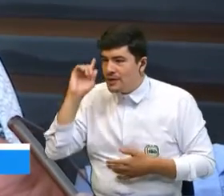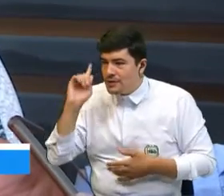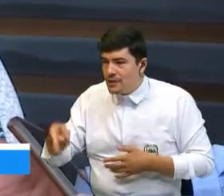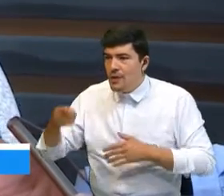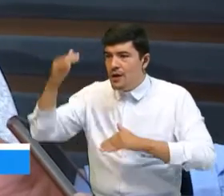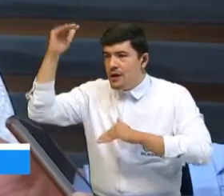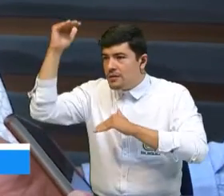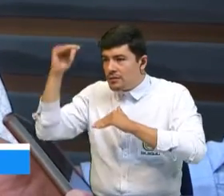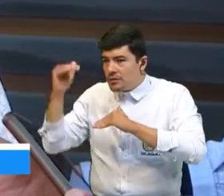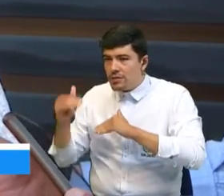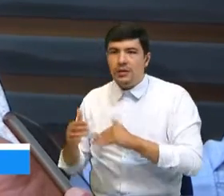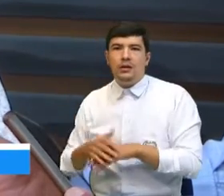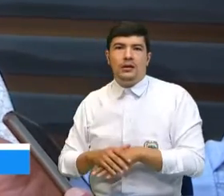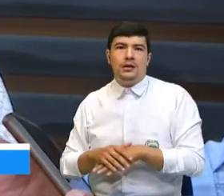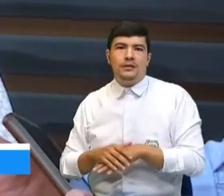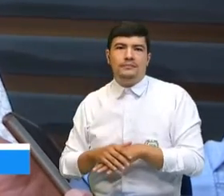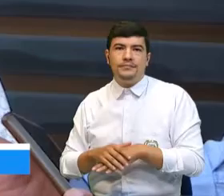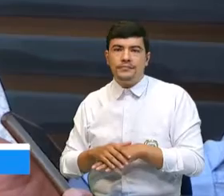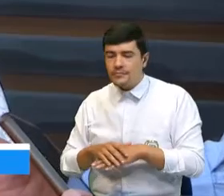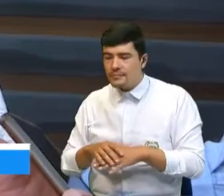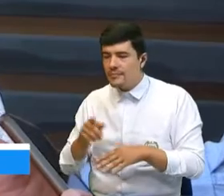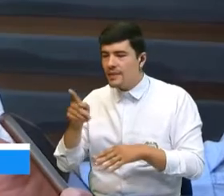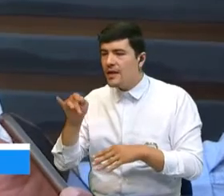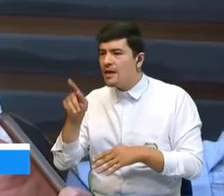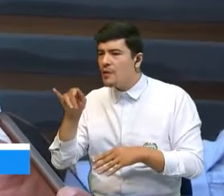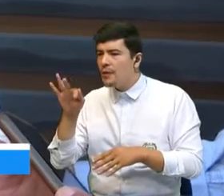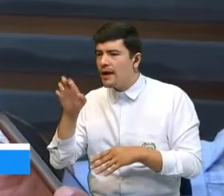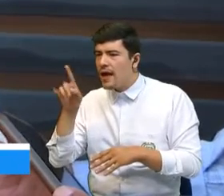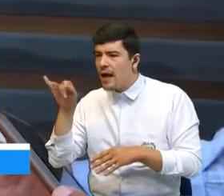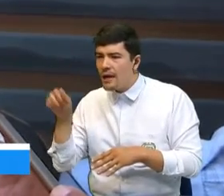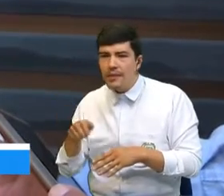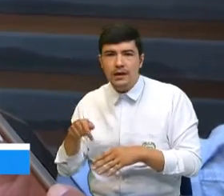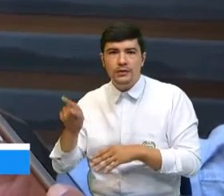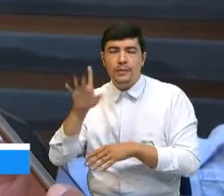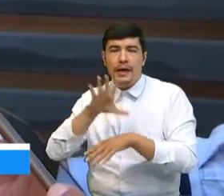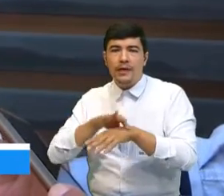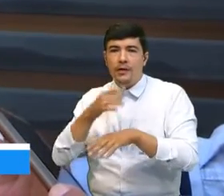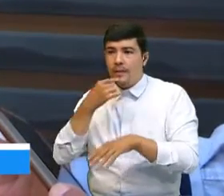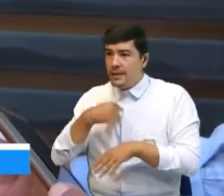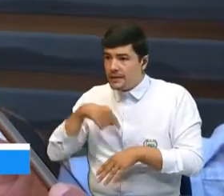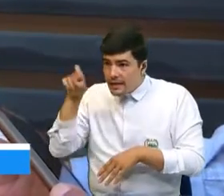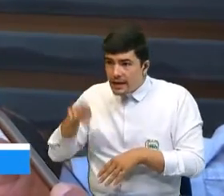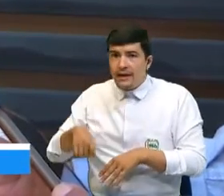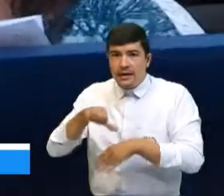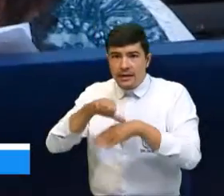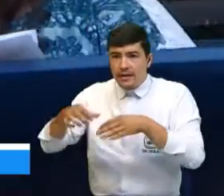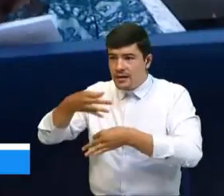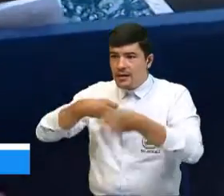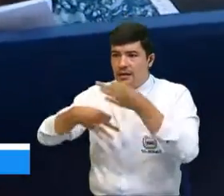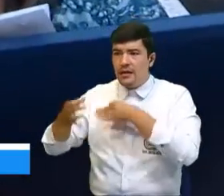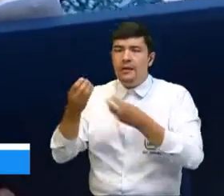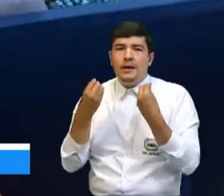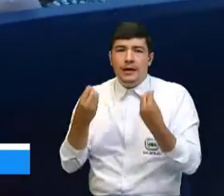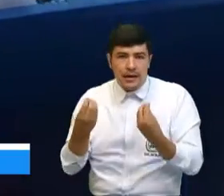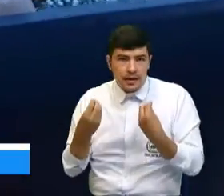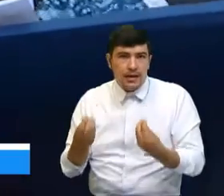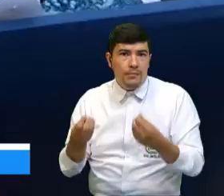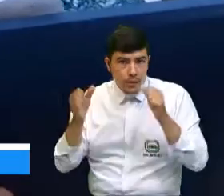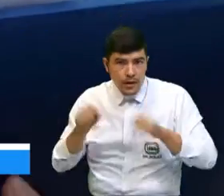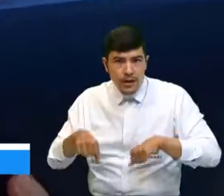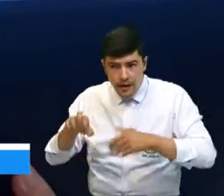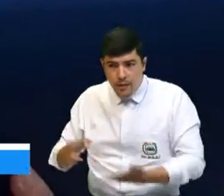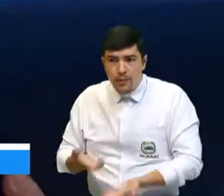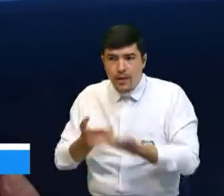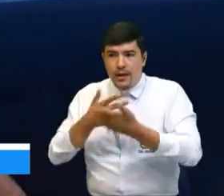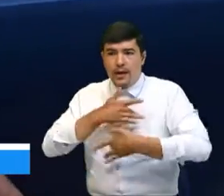recaída de los quimios y los médicos me han dicho que tiene que ser el trasplante muy pronto para que no le den muy fuerte los quimios. No puedo ir a mi casa, a